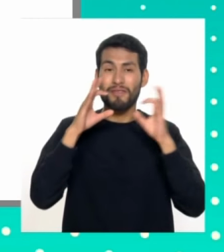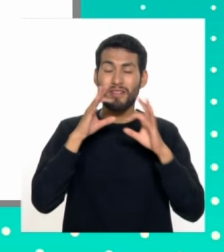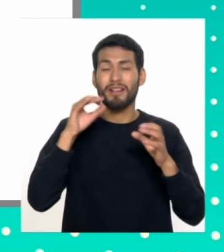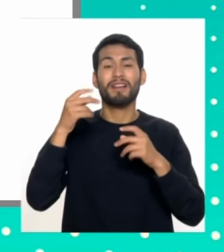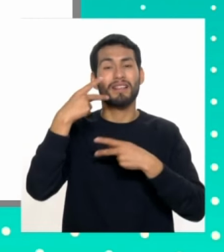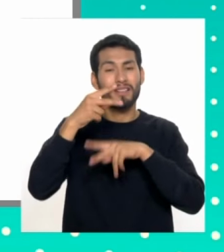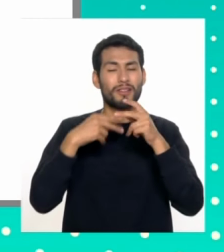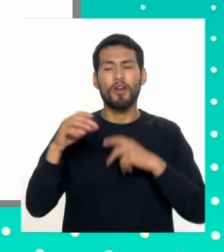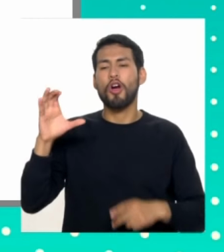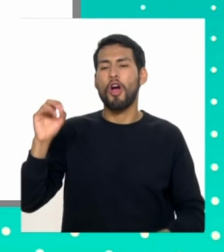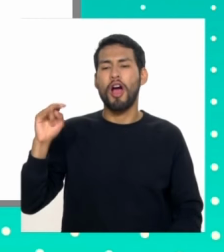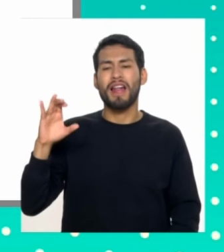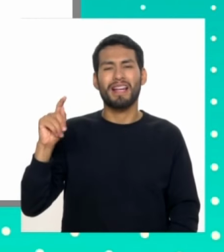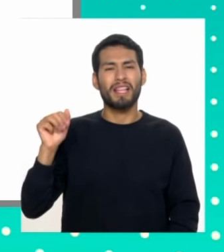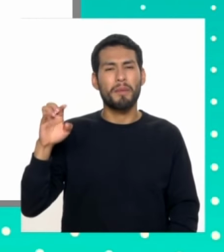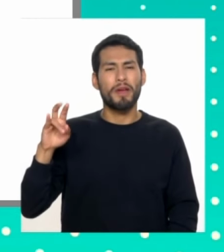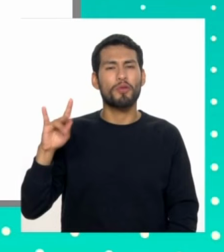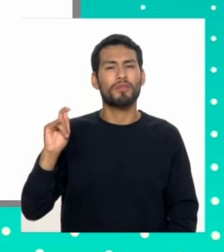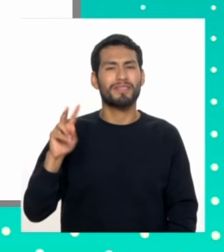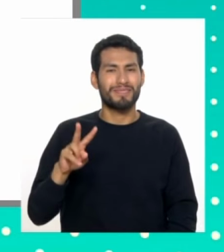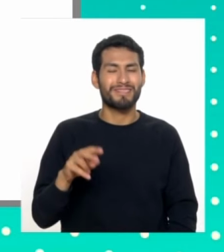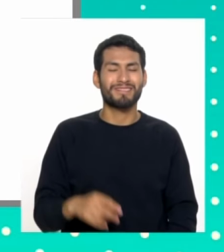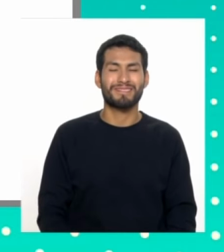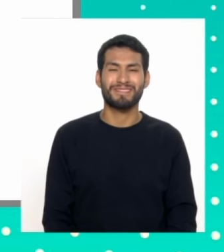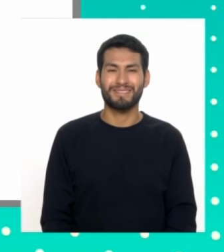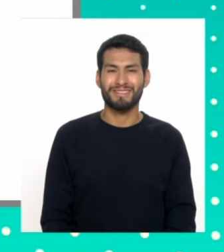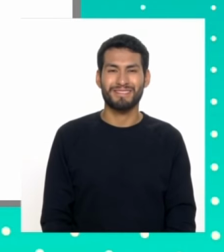y TikTok como Conecta Perú TV.